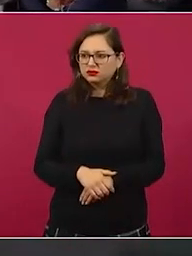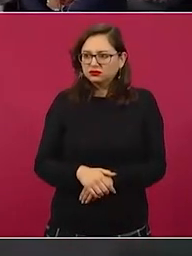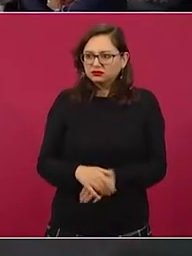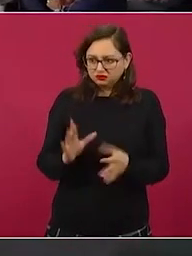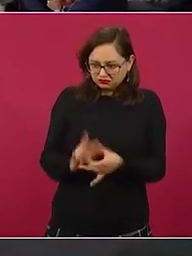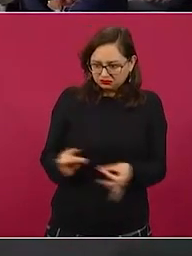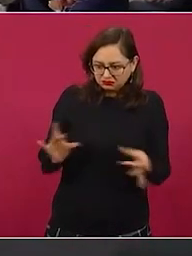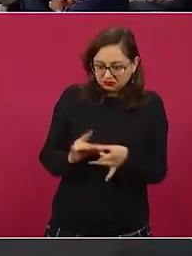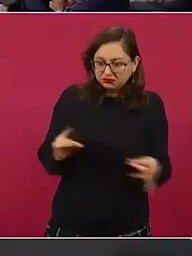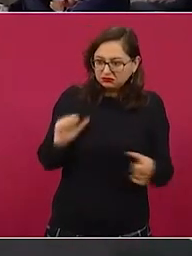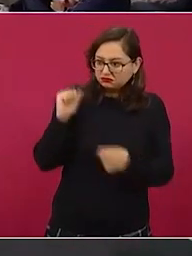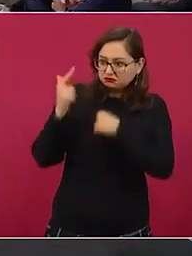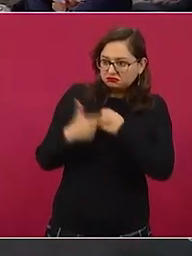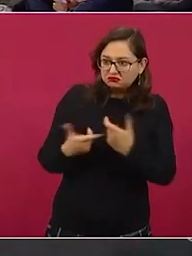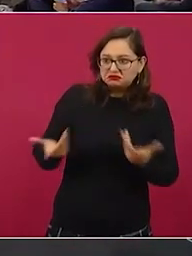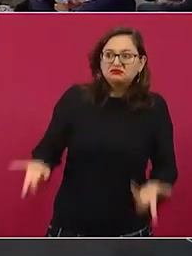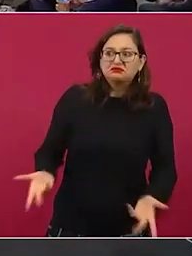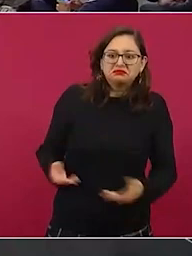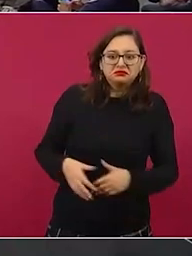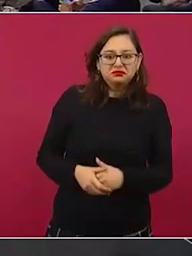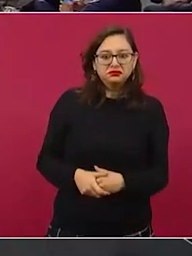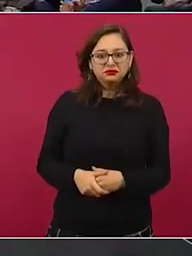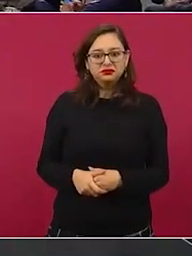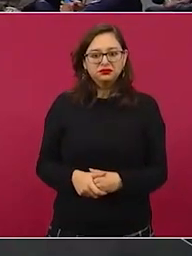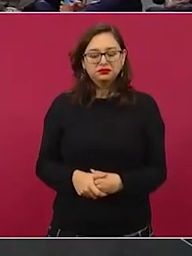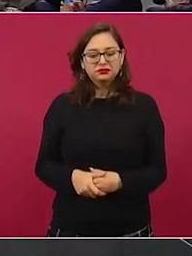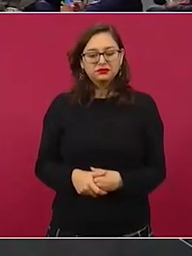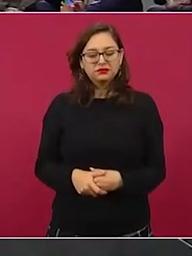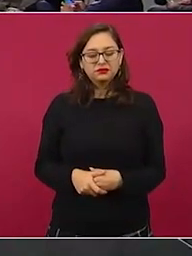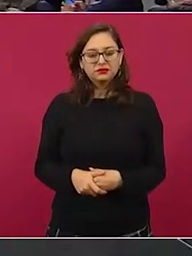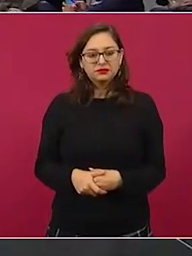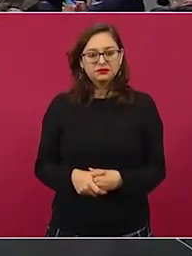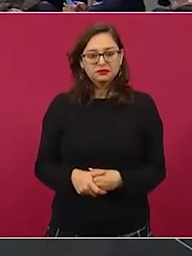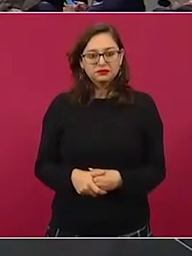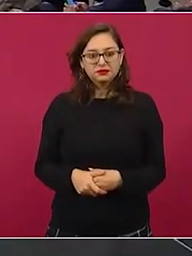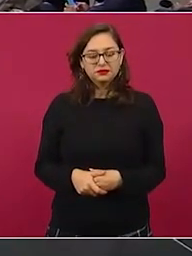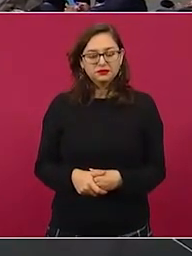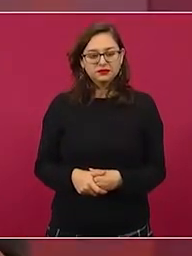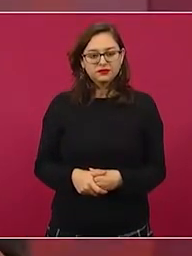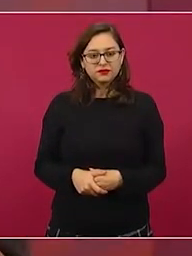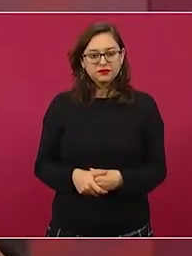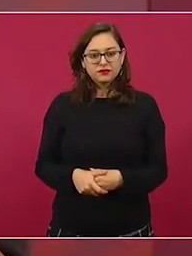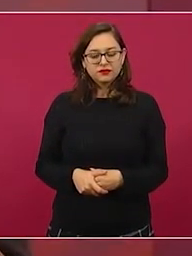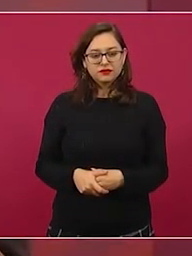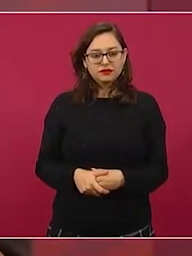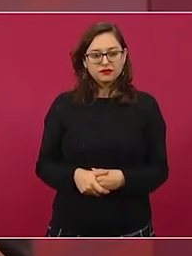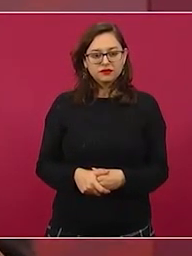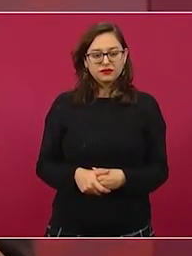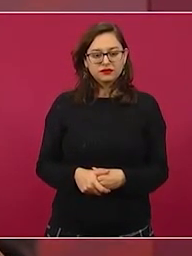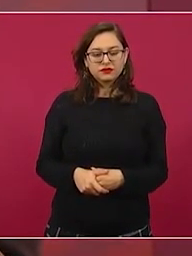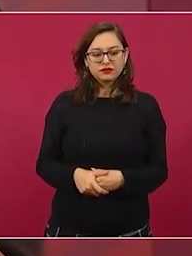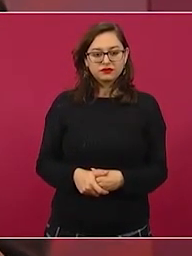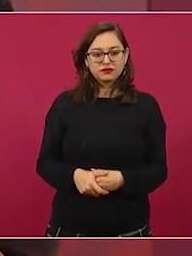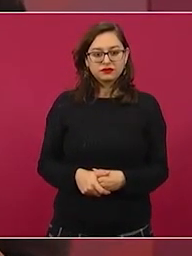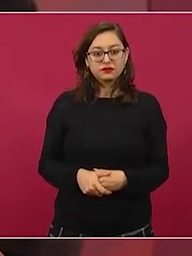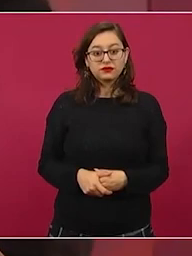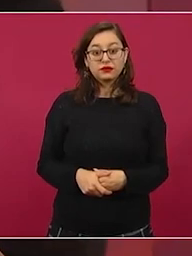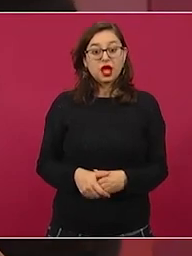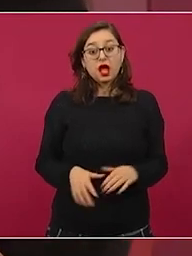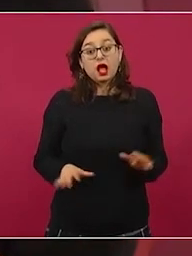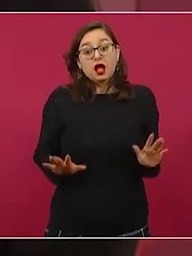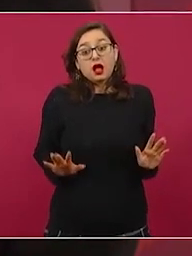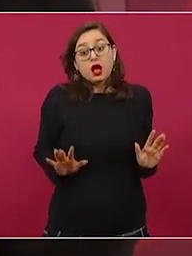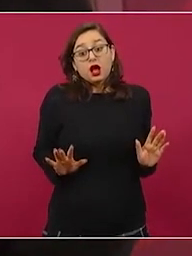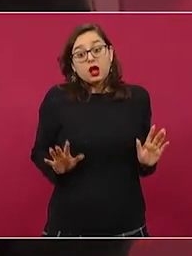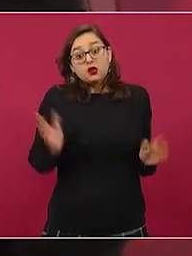no es nada más decir no sabía,